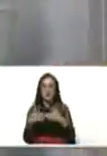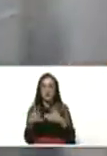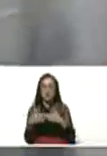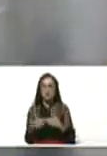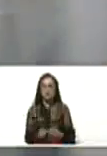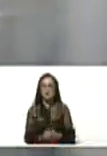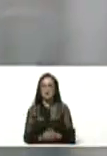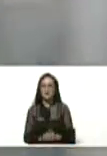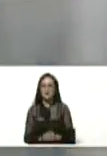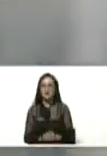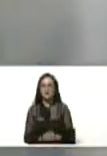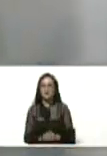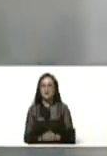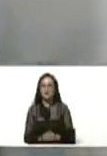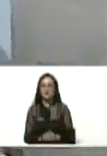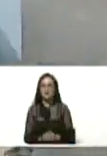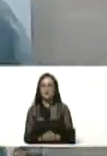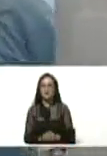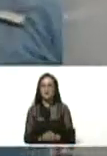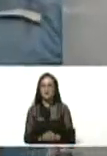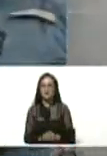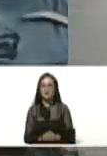Gustavo, junto